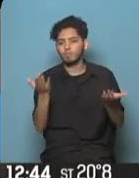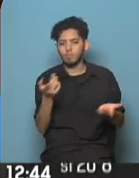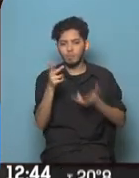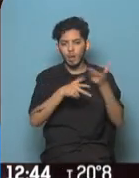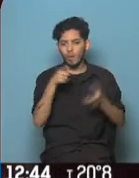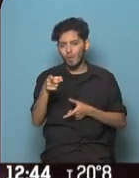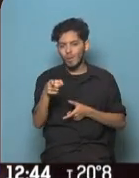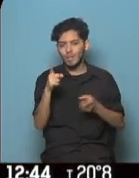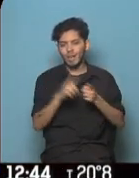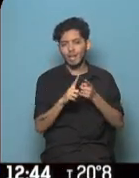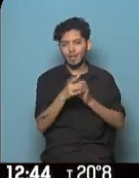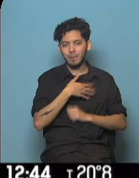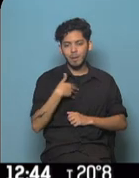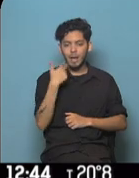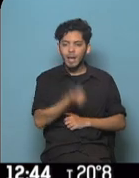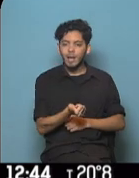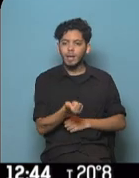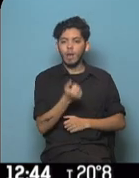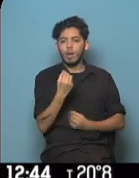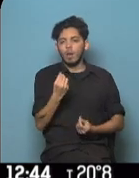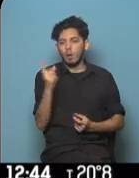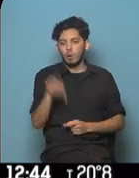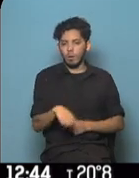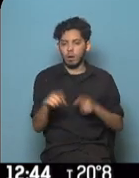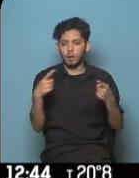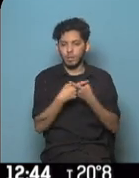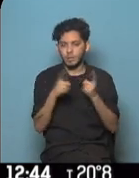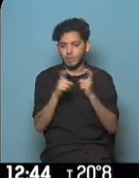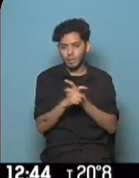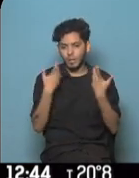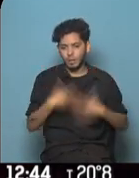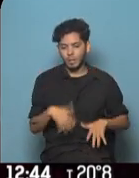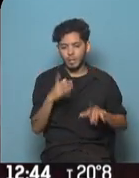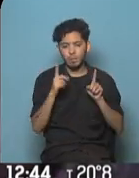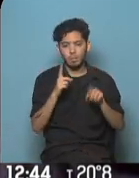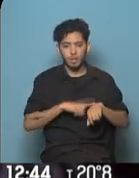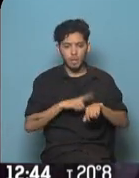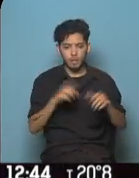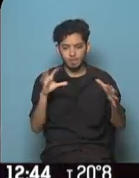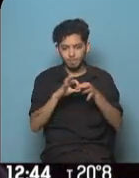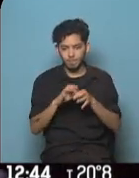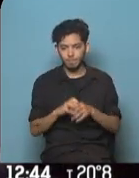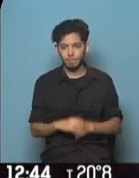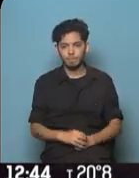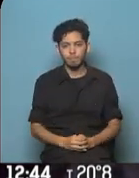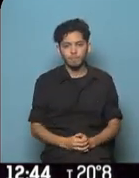¿no? La relación madre-hija y cómo se dan esos conflictos y al mismo tiempo esos lazos.